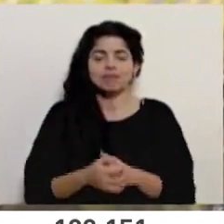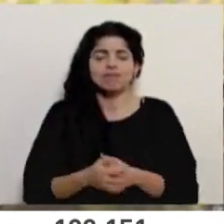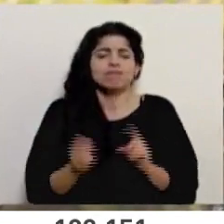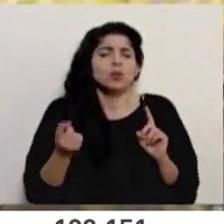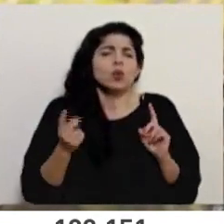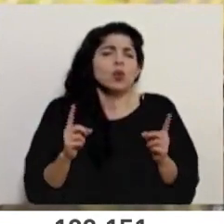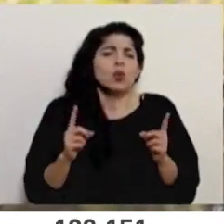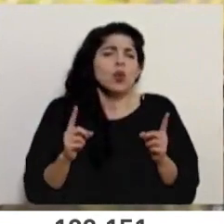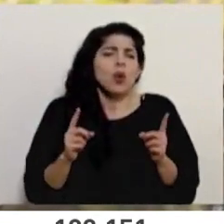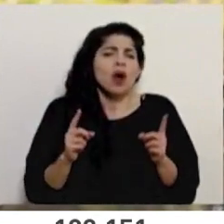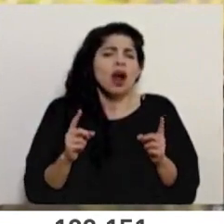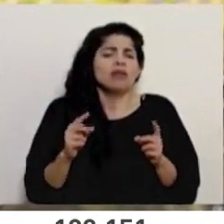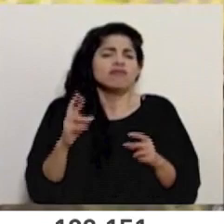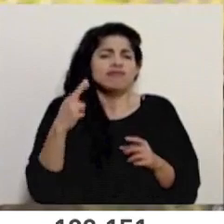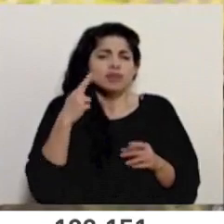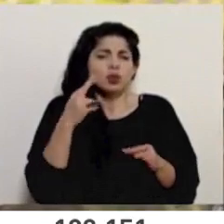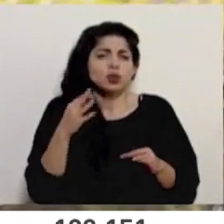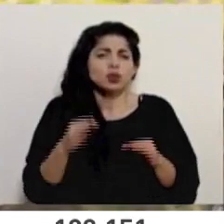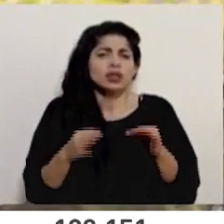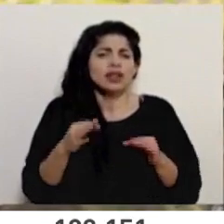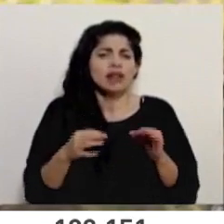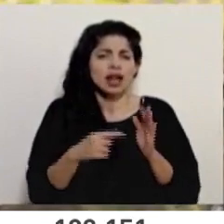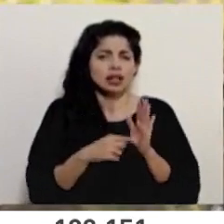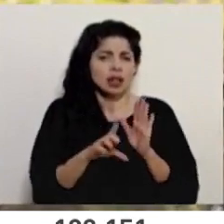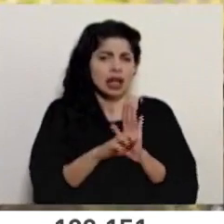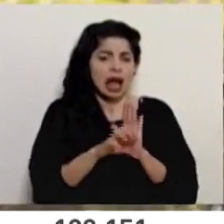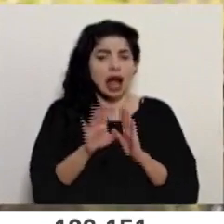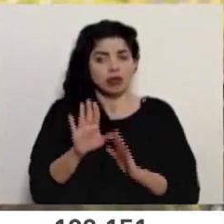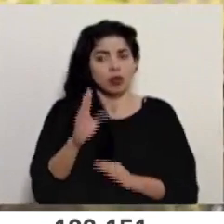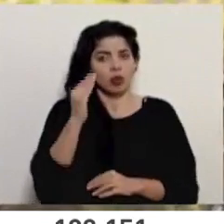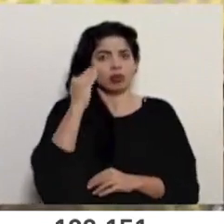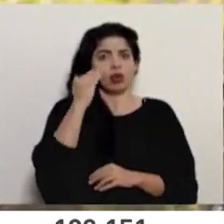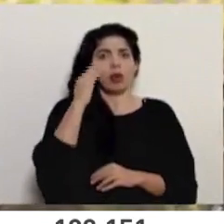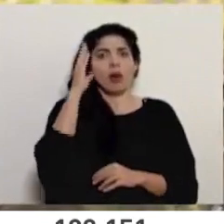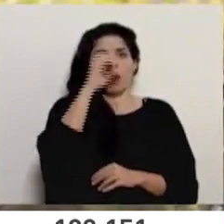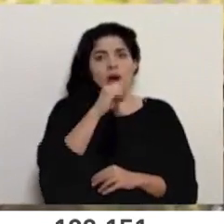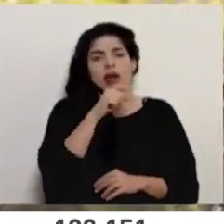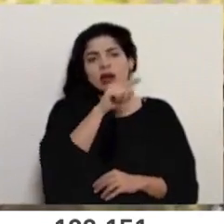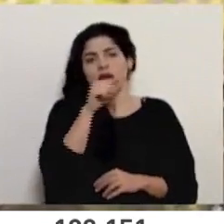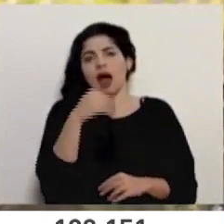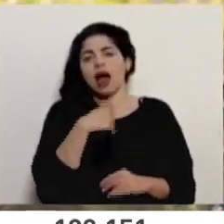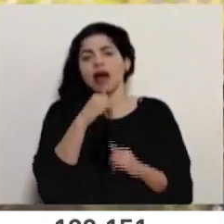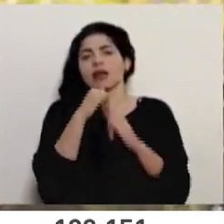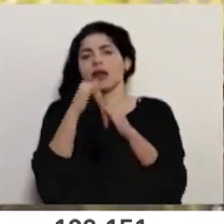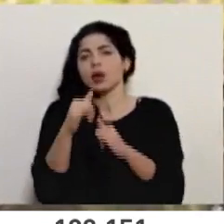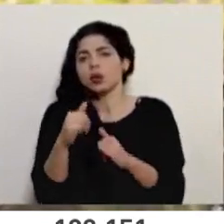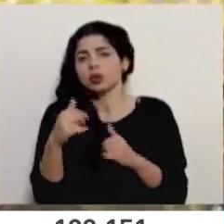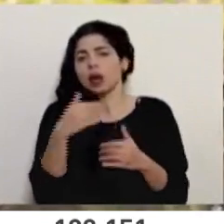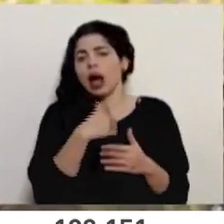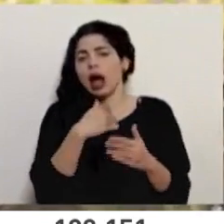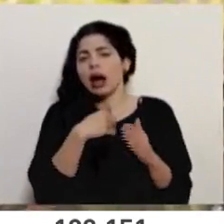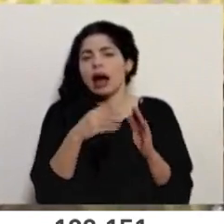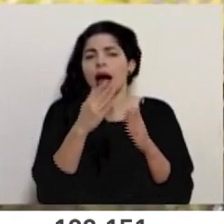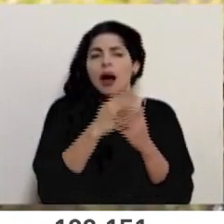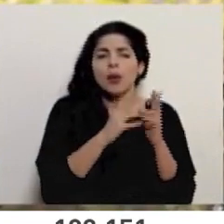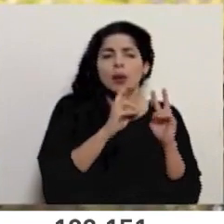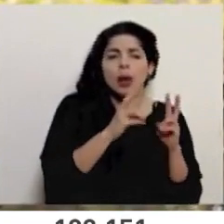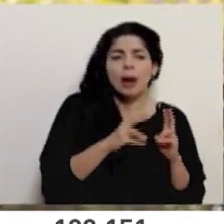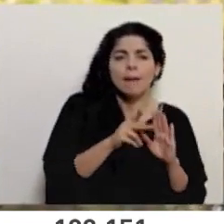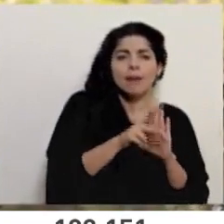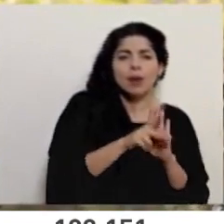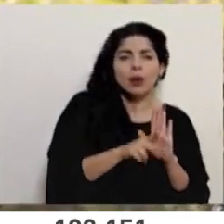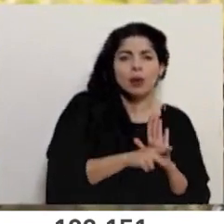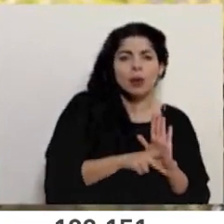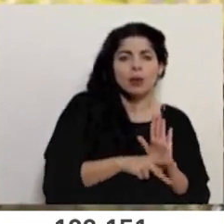¿Cuál fue la justificación jurídica, tomando en cuenta las denuncias de las prohibiciones que